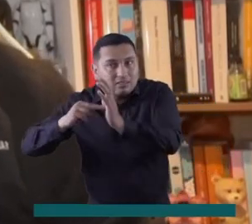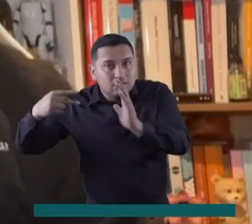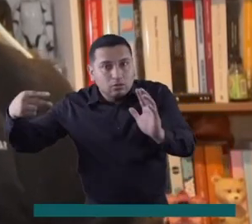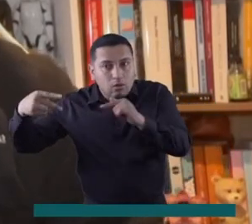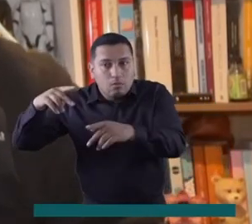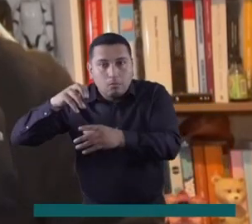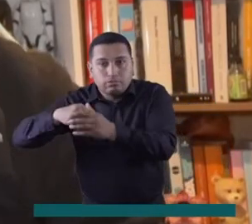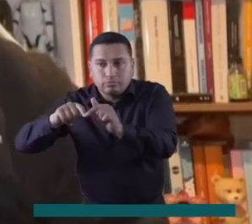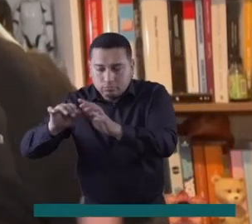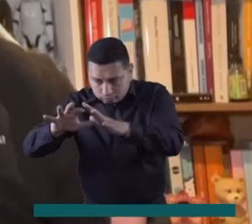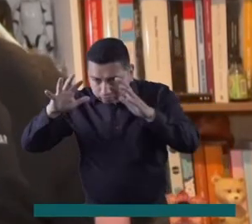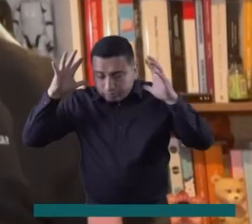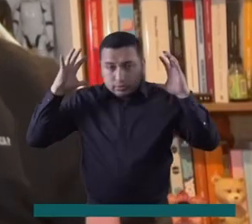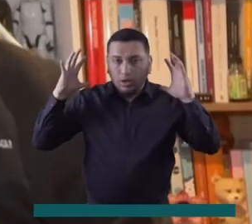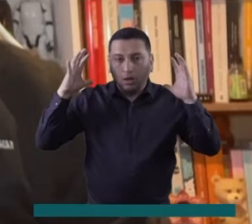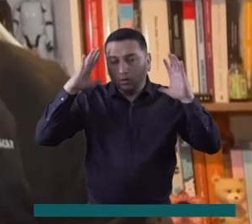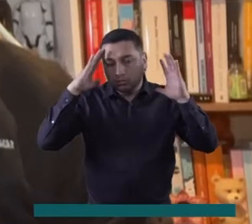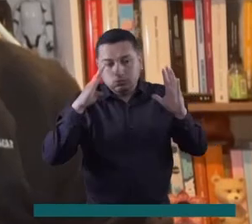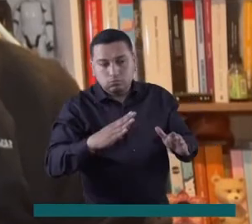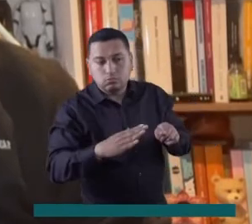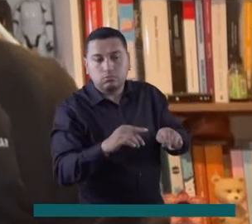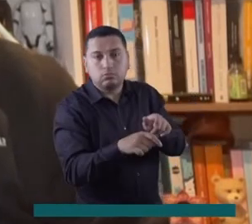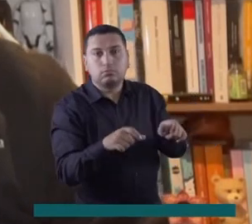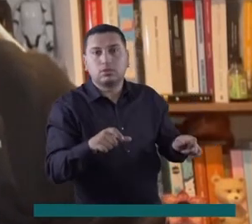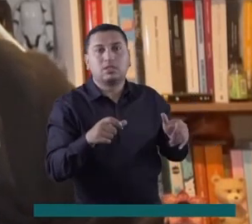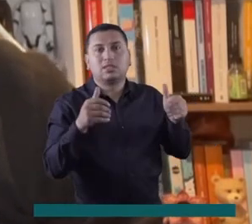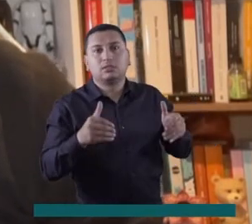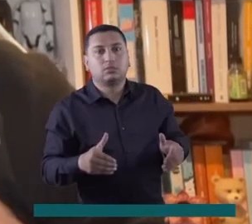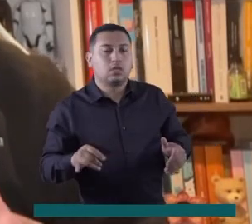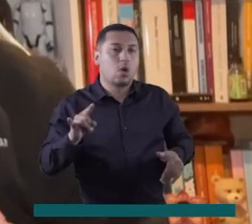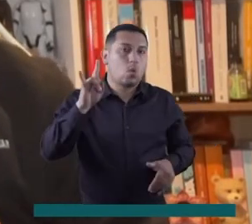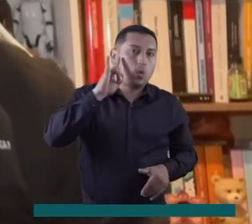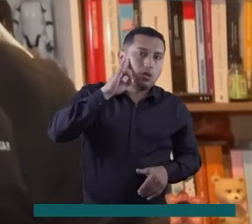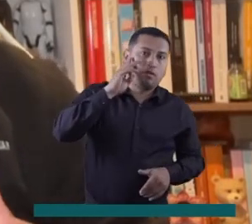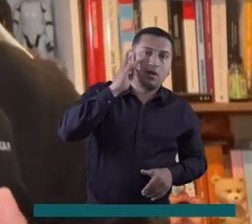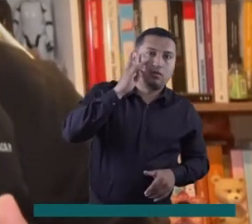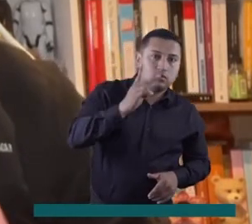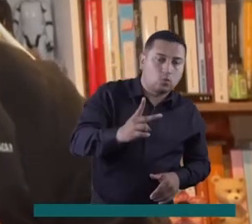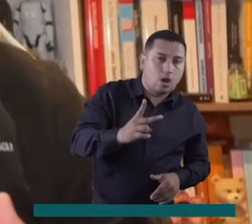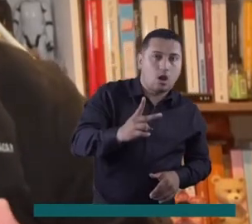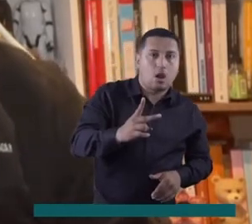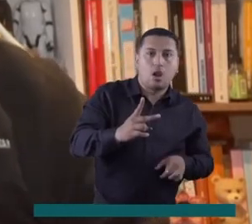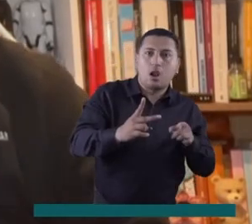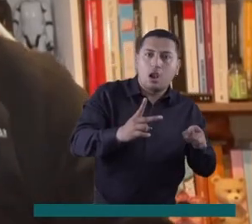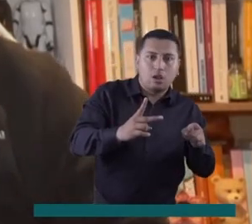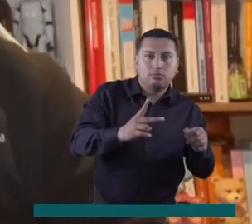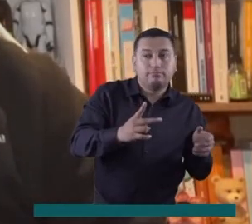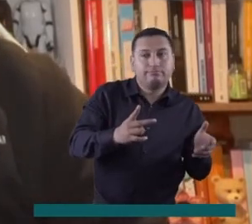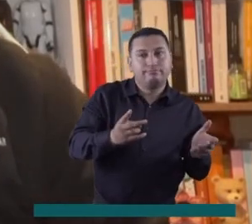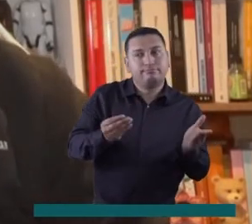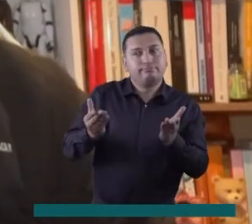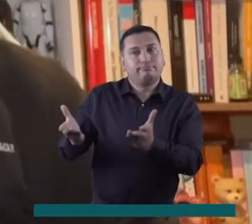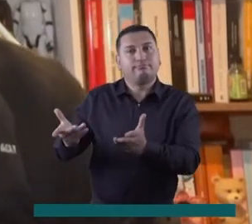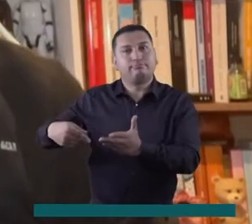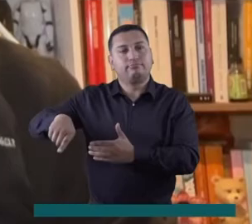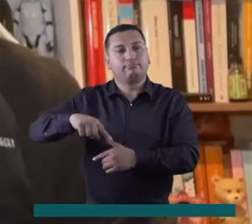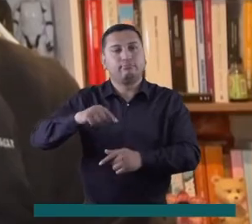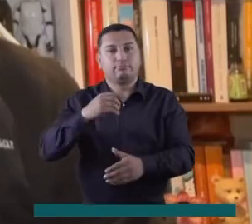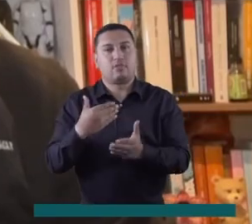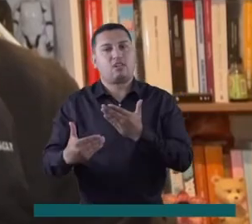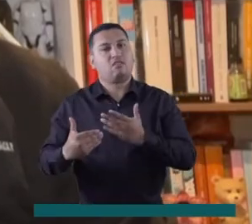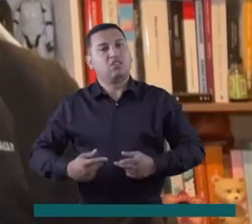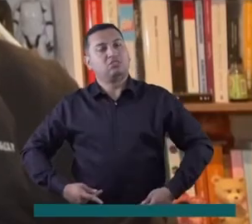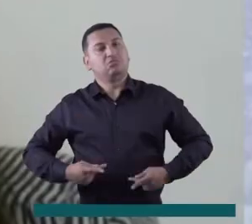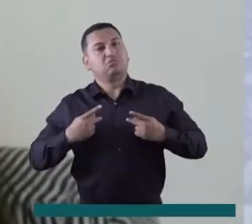inteligencia artificial al servicio de las personas con alguna falencia o discapacidad auditiva o visual, facilitando así la vida